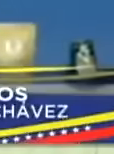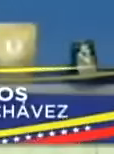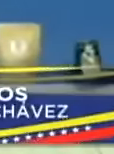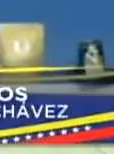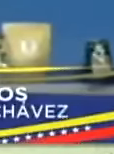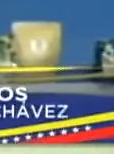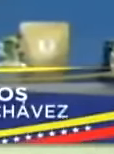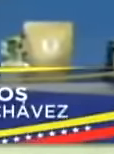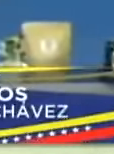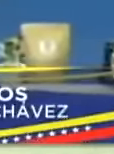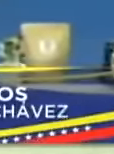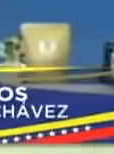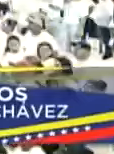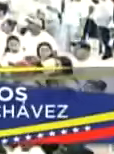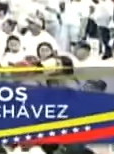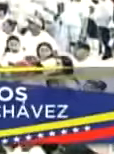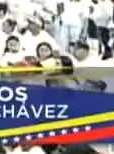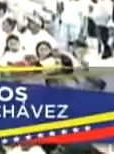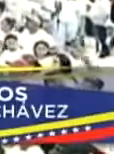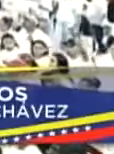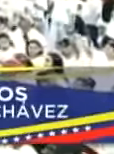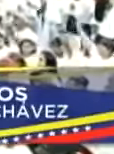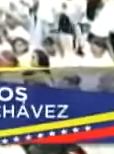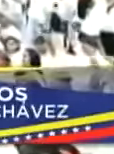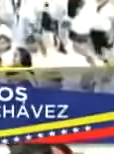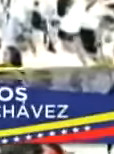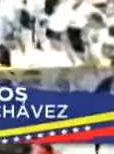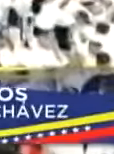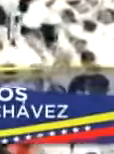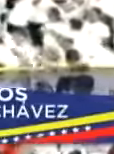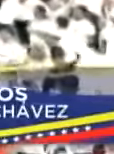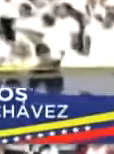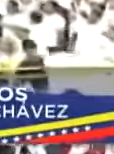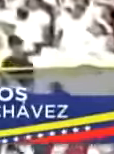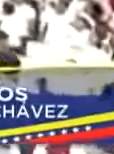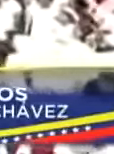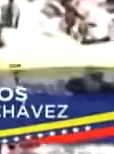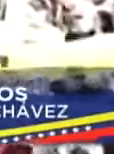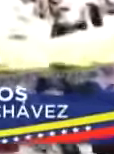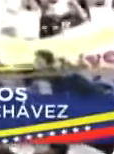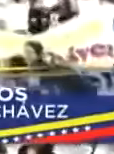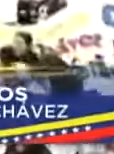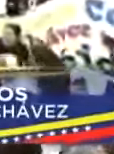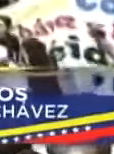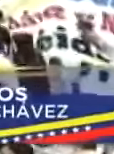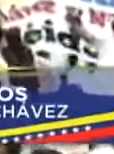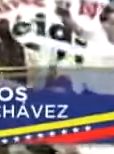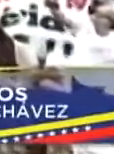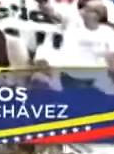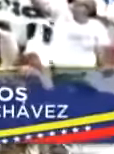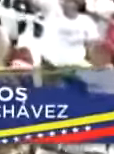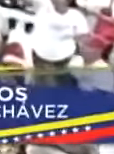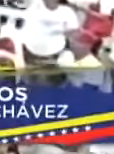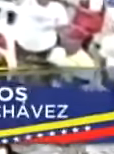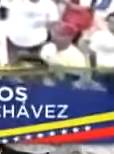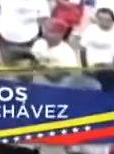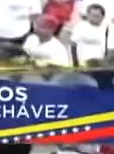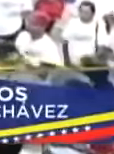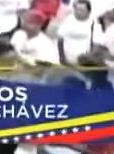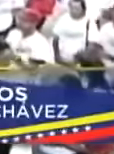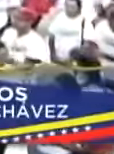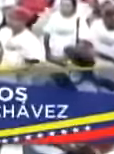autogobierno. Una línea estratégica que convocaba al pueblo fue expresado por el comandante Chávez como mandato